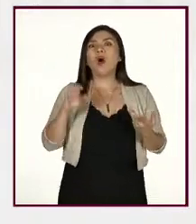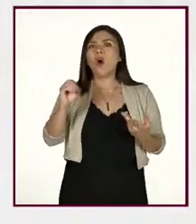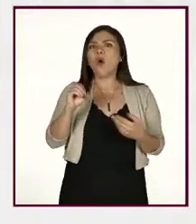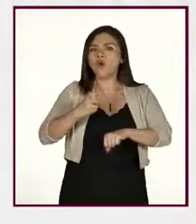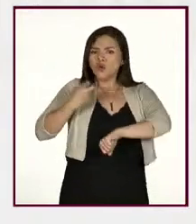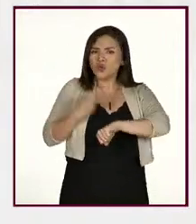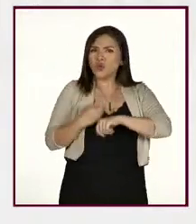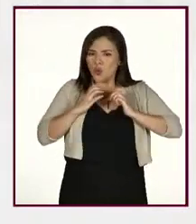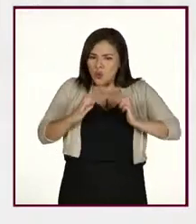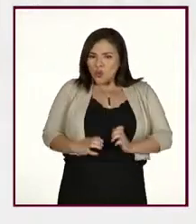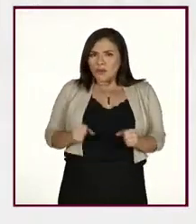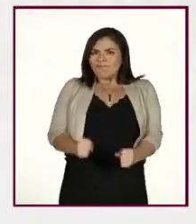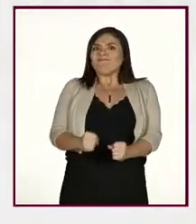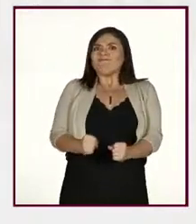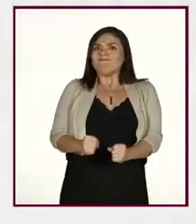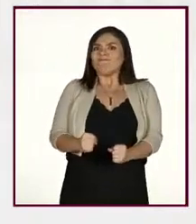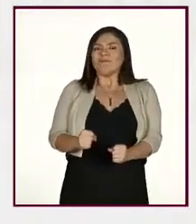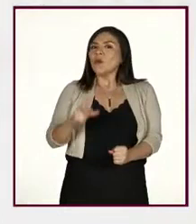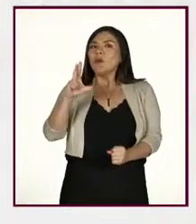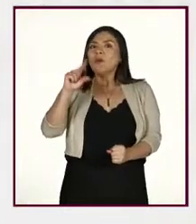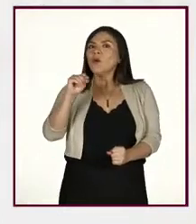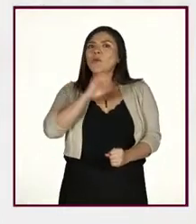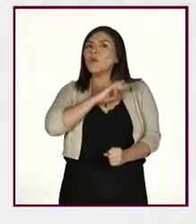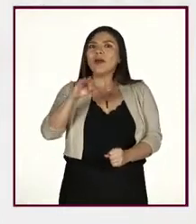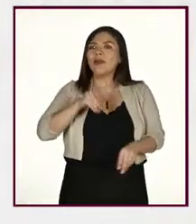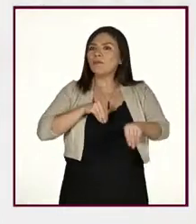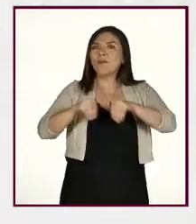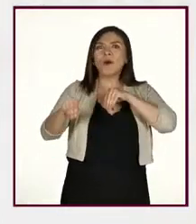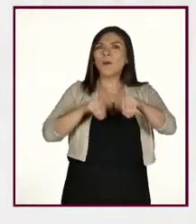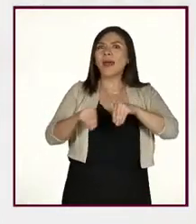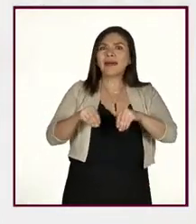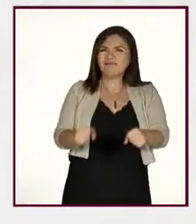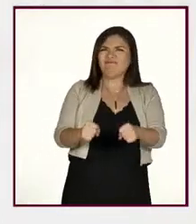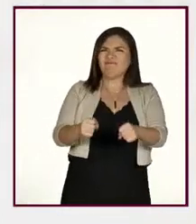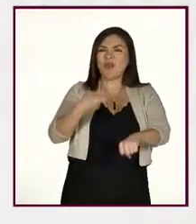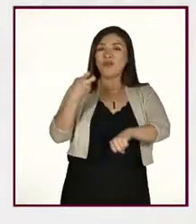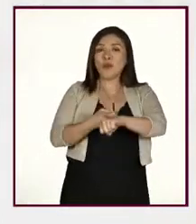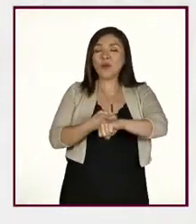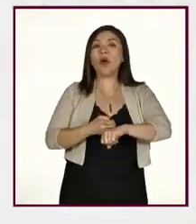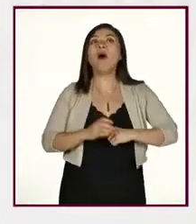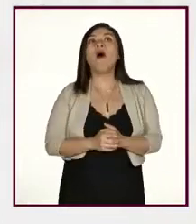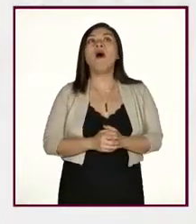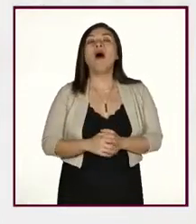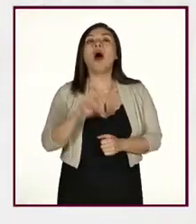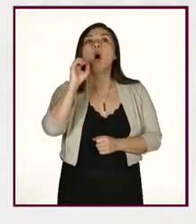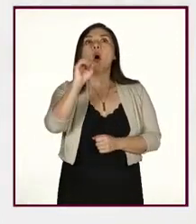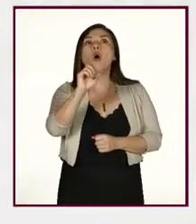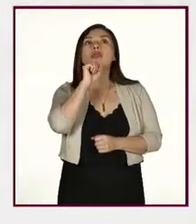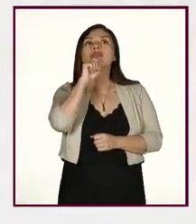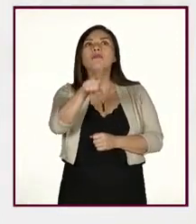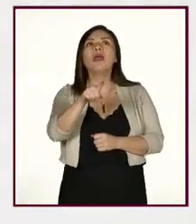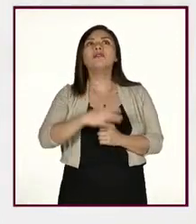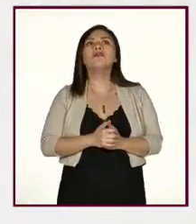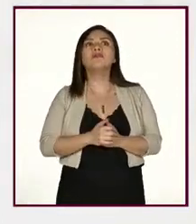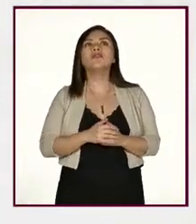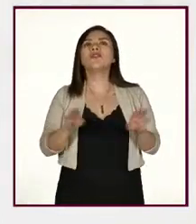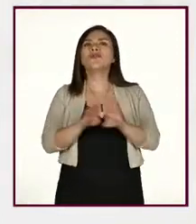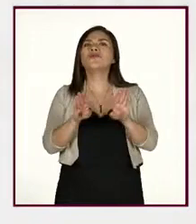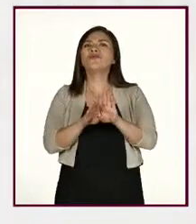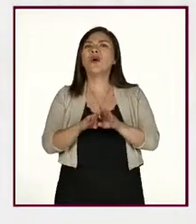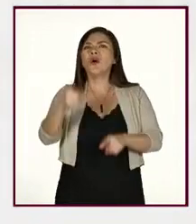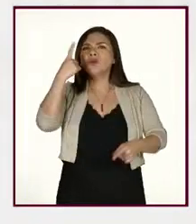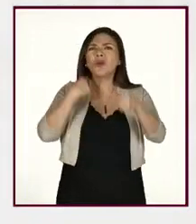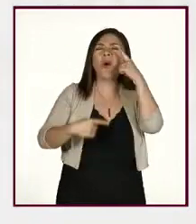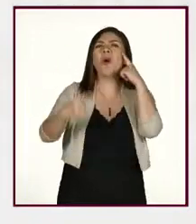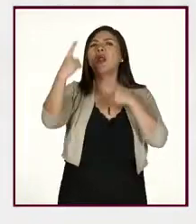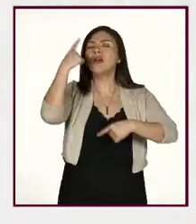rigidez muscular, que los vemos como con su cuerpito todo rígido, ¿sí? Incluso este espasmo del sollozo, ¿no? Que es en